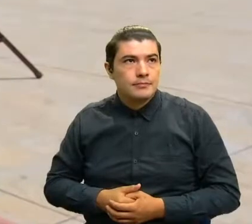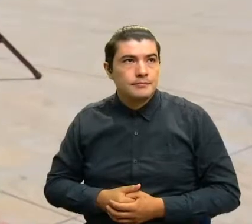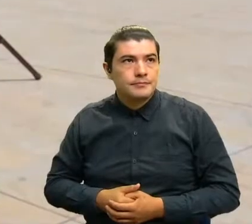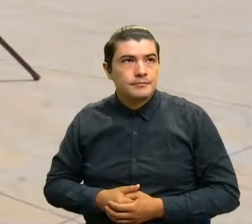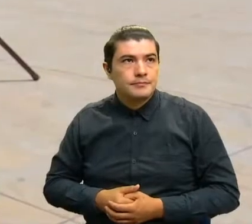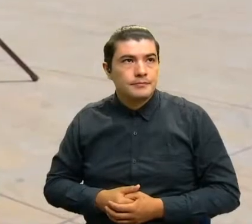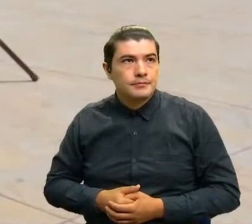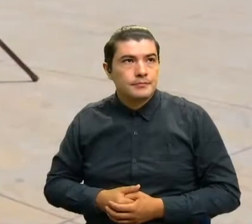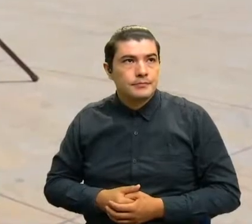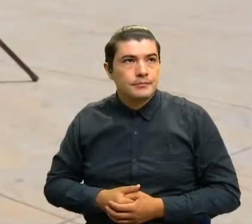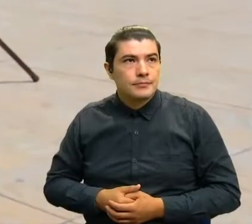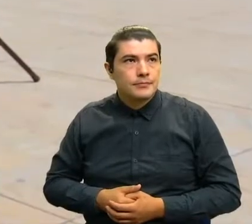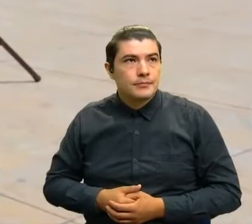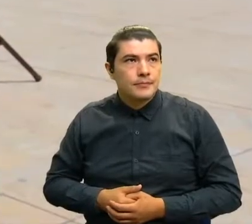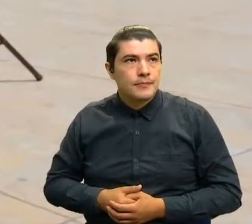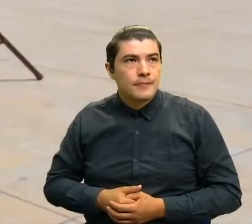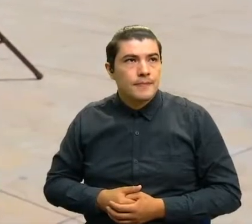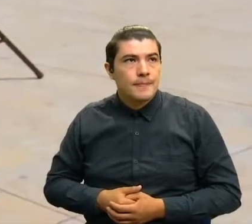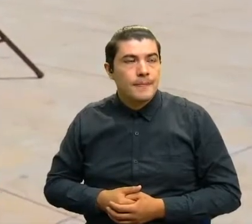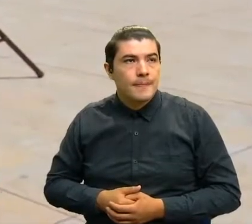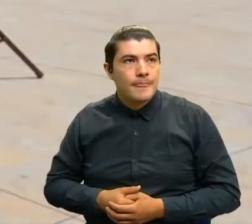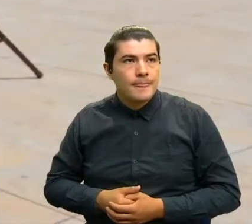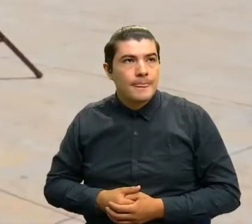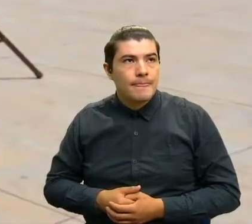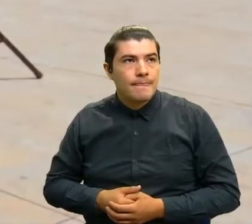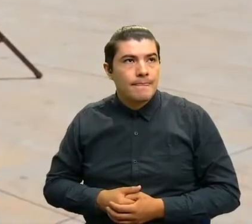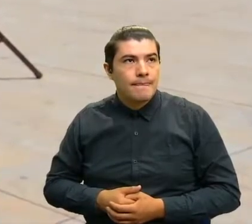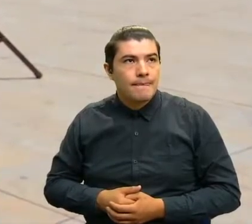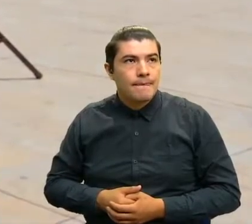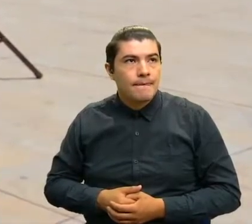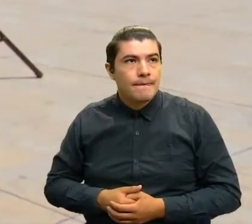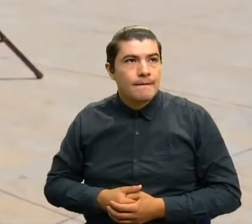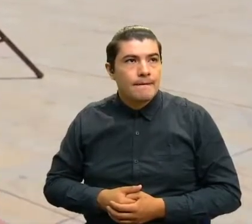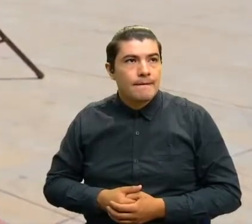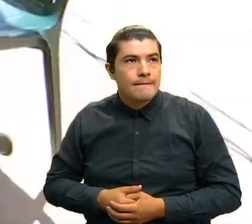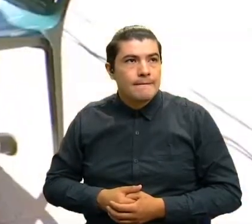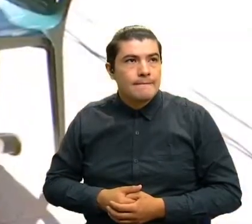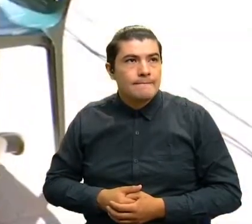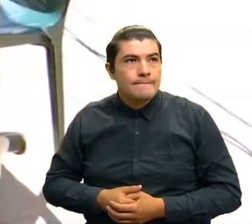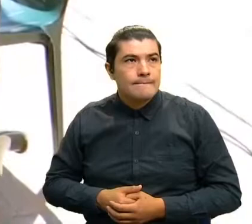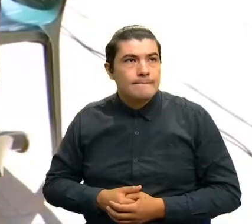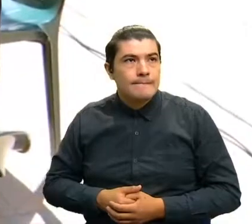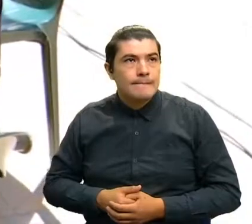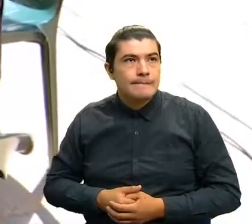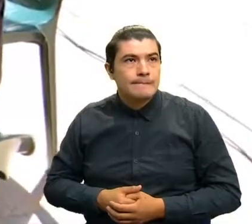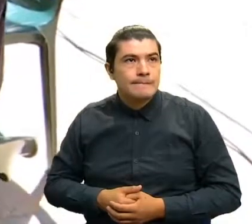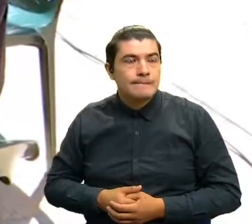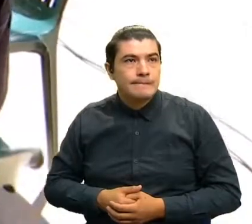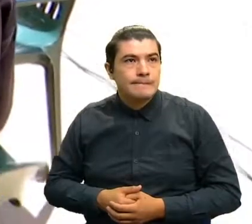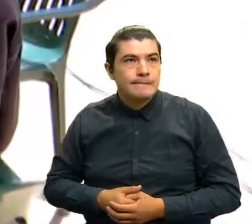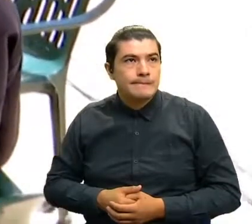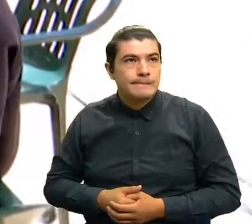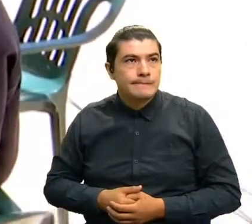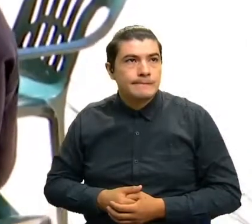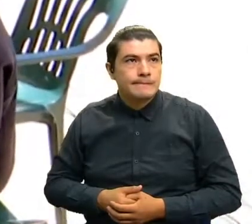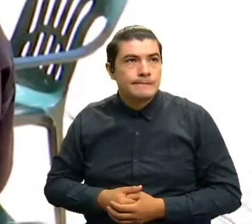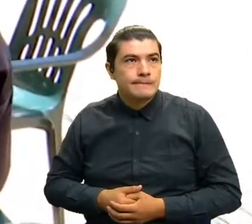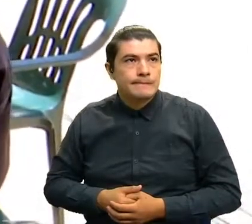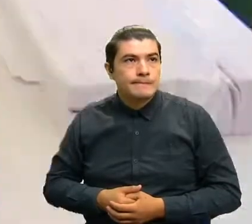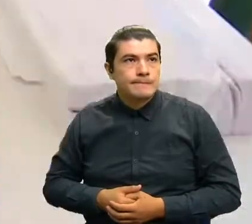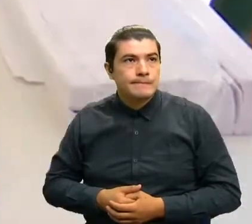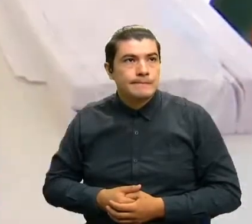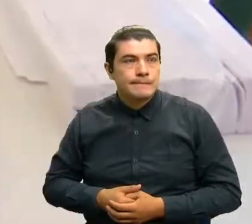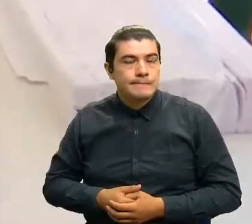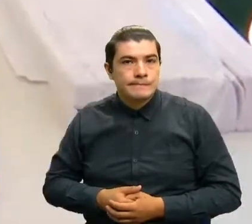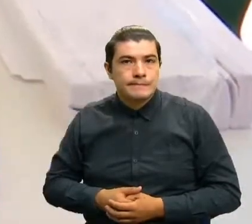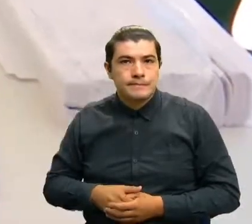será la plataforma. Y me mandaron por allá para abajo. A otra, digo, vaya a tal parte que allá lo